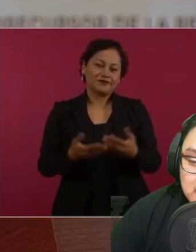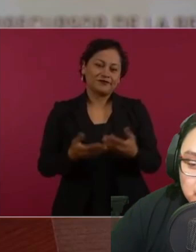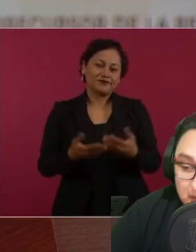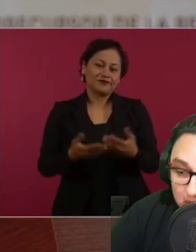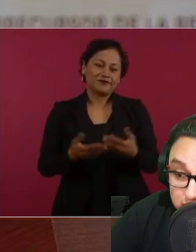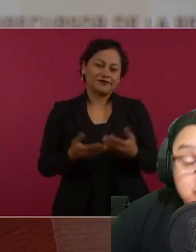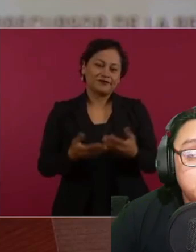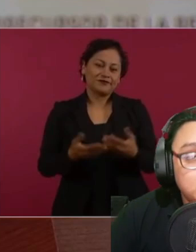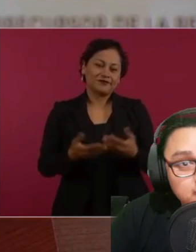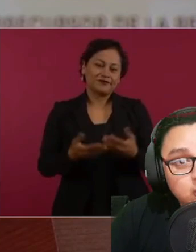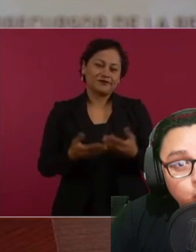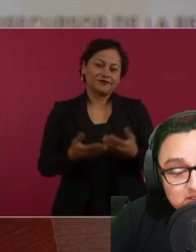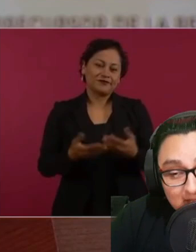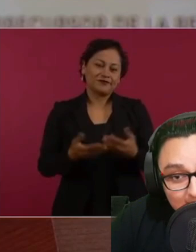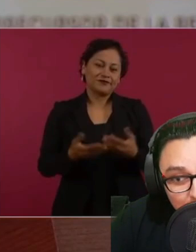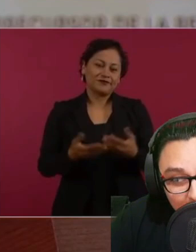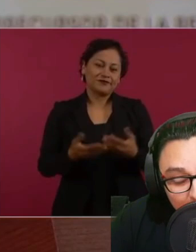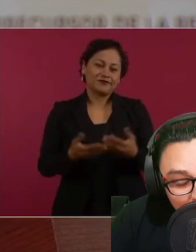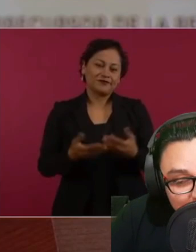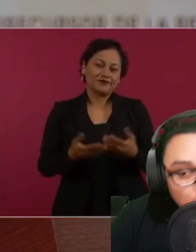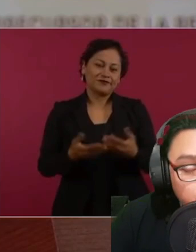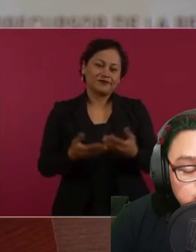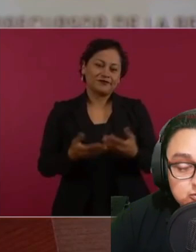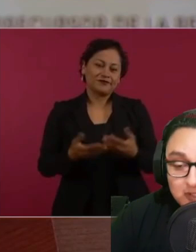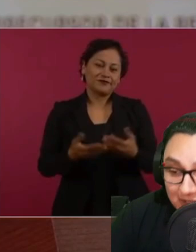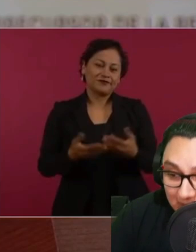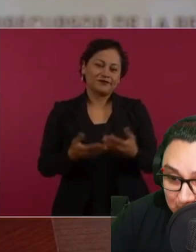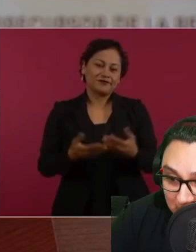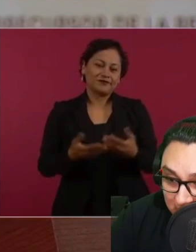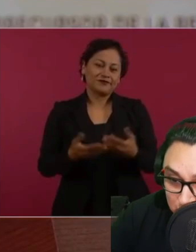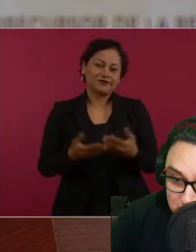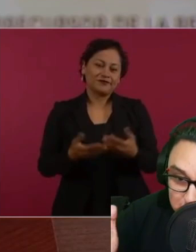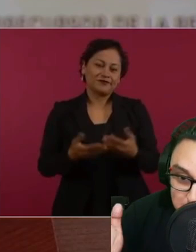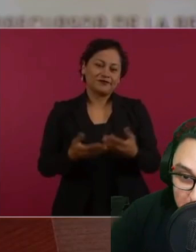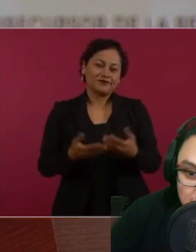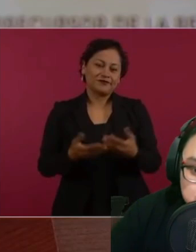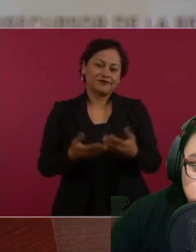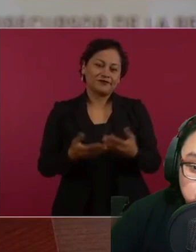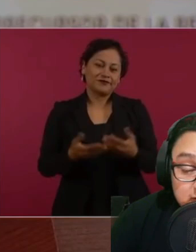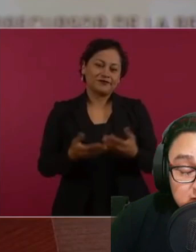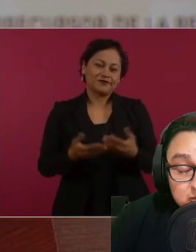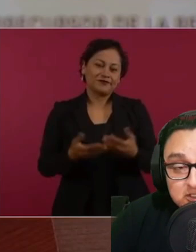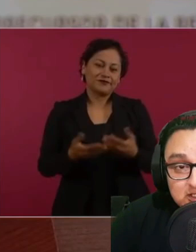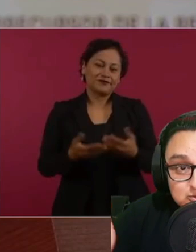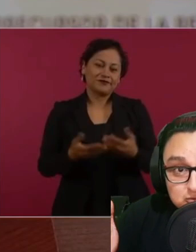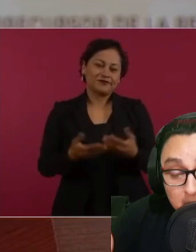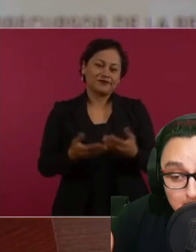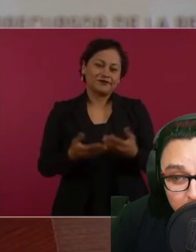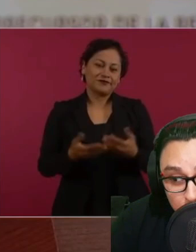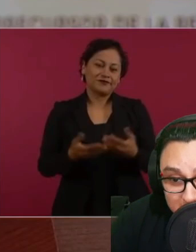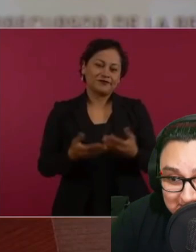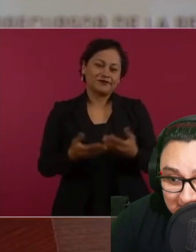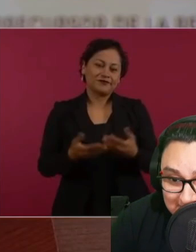la palabra nacos Para que vean Cuál es el nivel de esta oposición el nivel de todos estos medios corporativos de estos